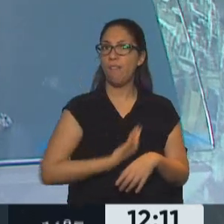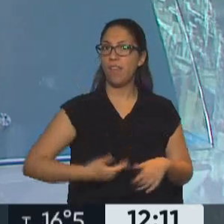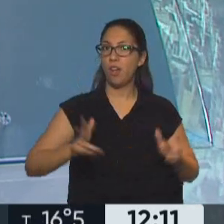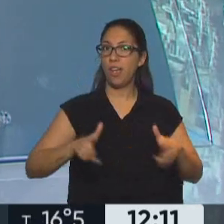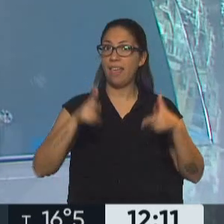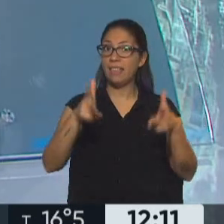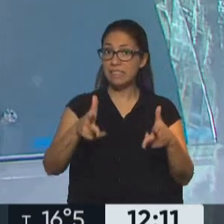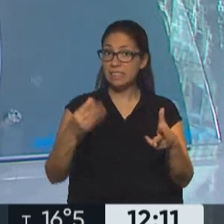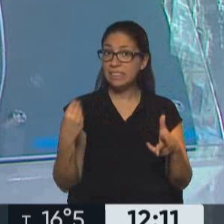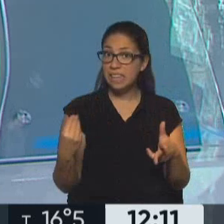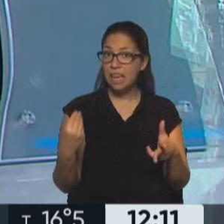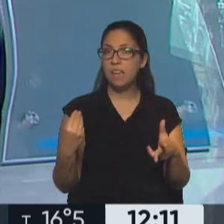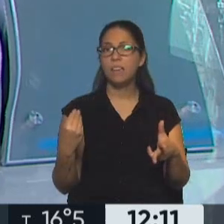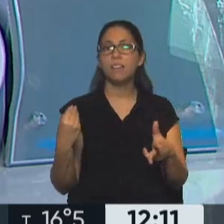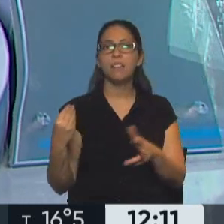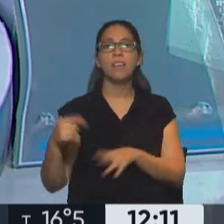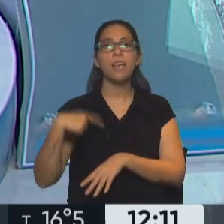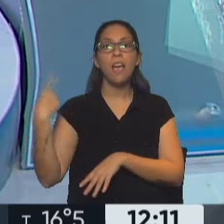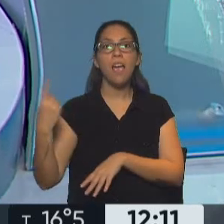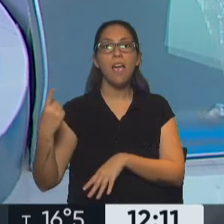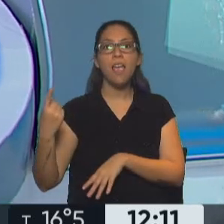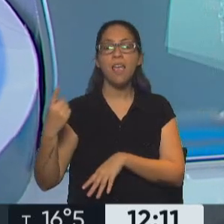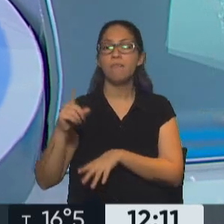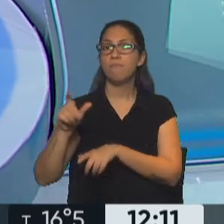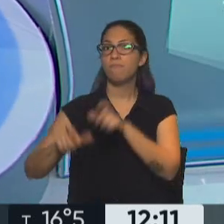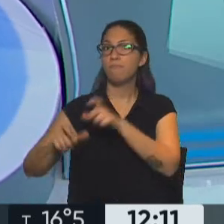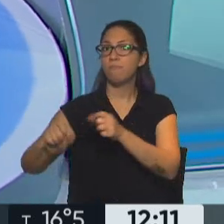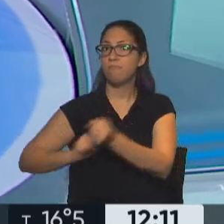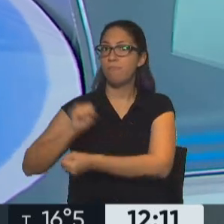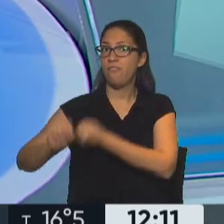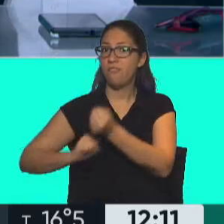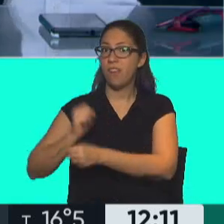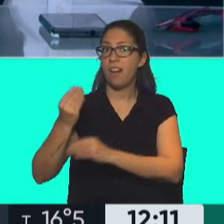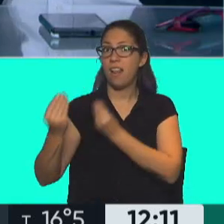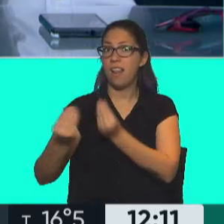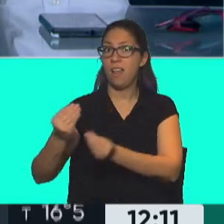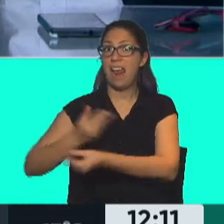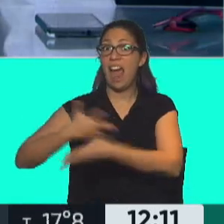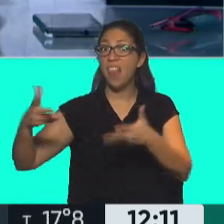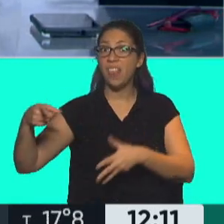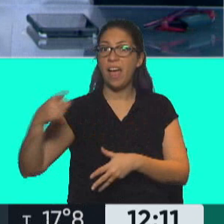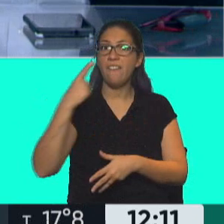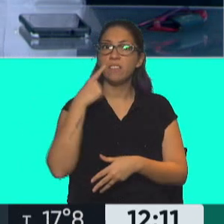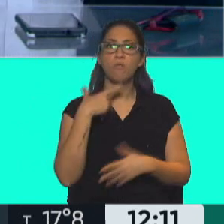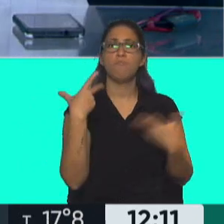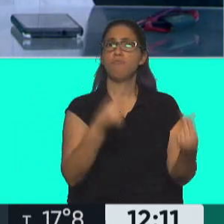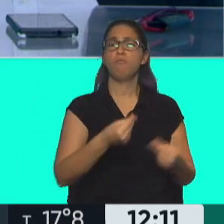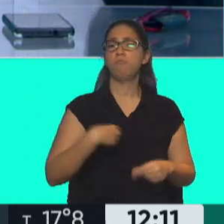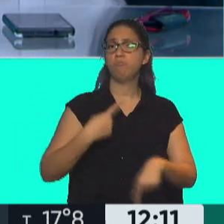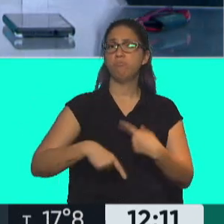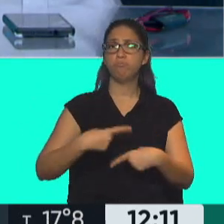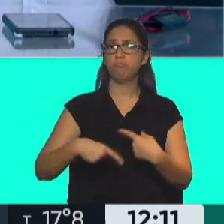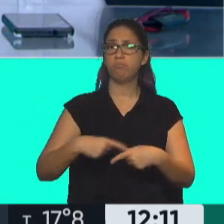para fortalecer esto y los argumentos de fuerza que pueda tener la mesa de enlace en representación de esos grandes productores para decir, no, nosotros seguimos la pelea